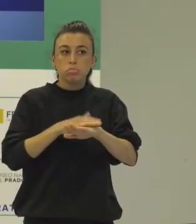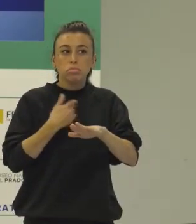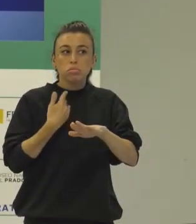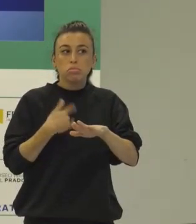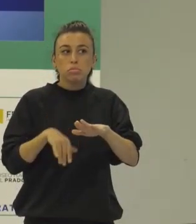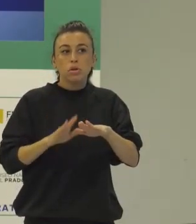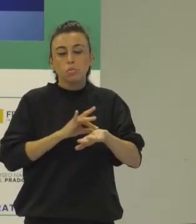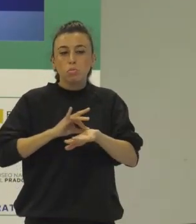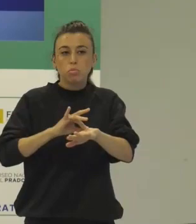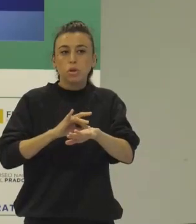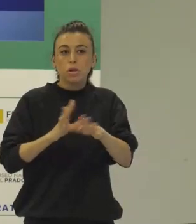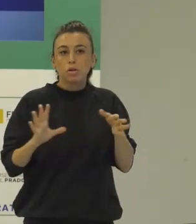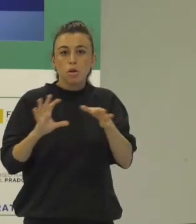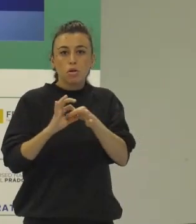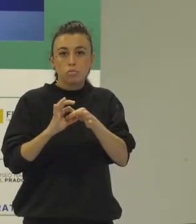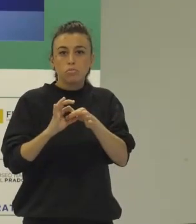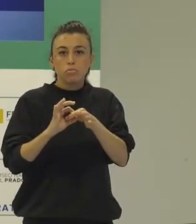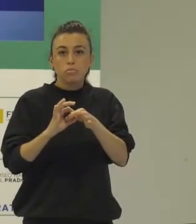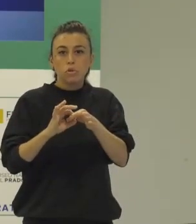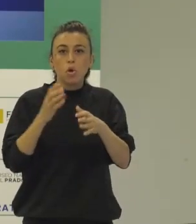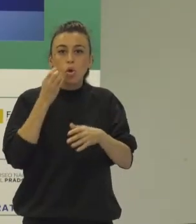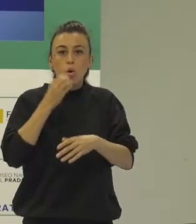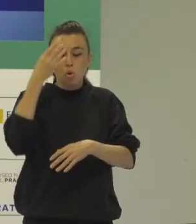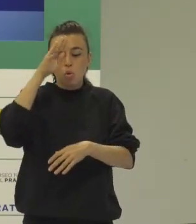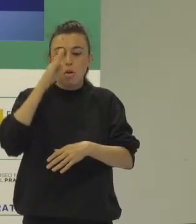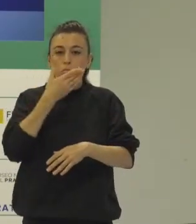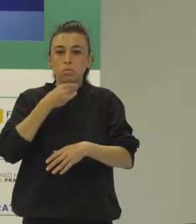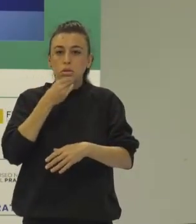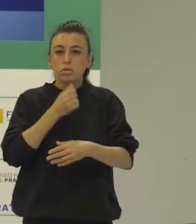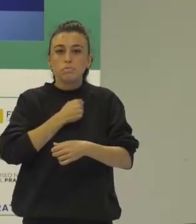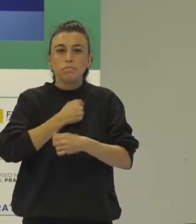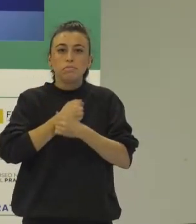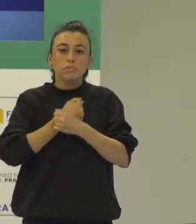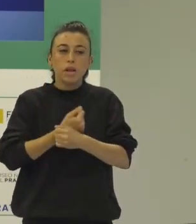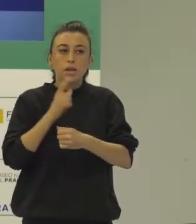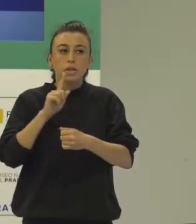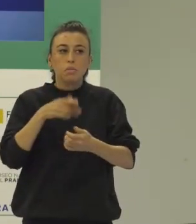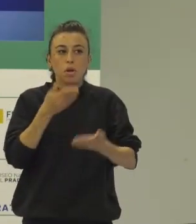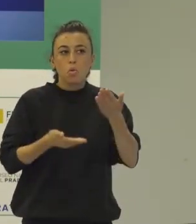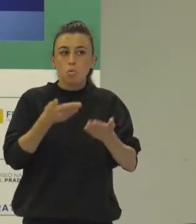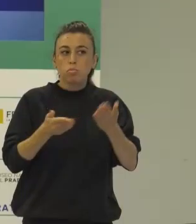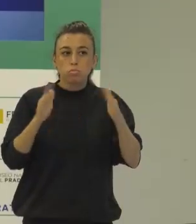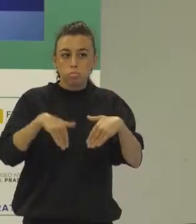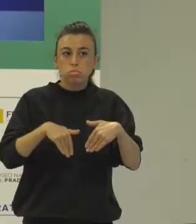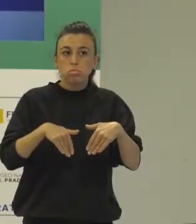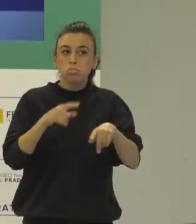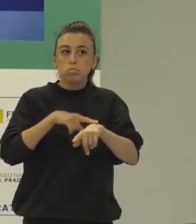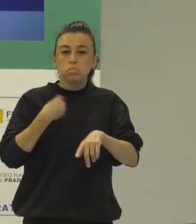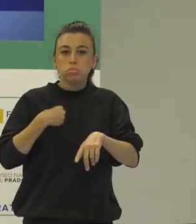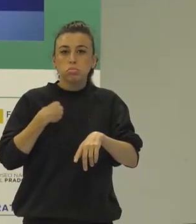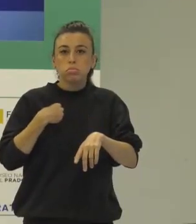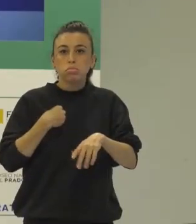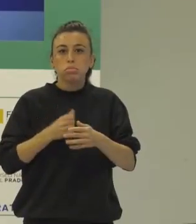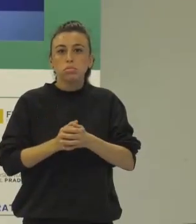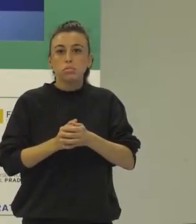conecta con esa Cuba tan bella, tan querida y tan injusta y triste a la vez. La Isla Oculta, Libros del Cao, aunque estará